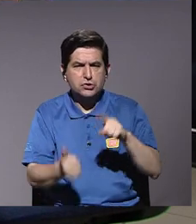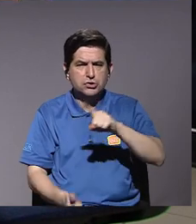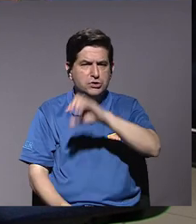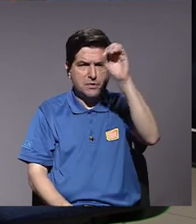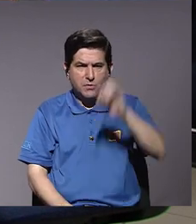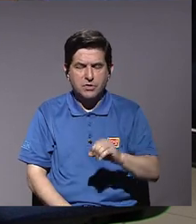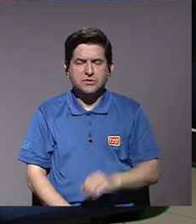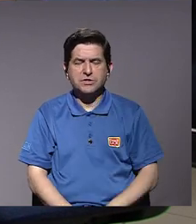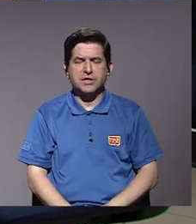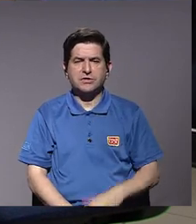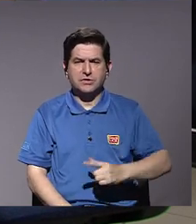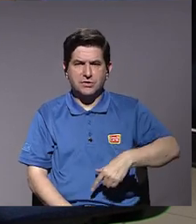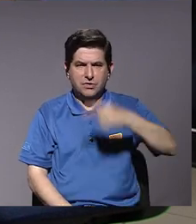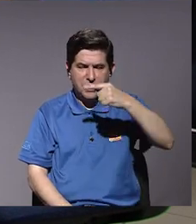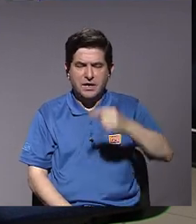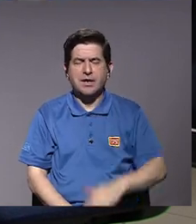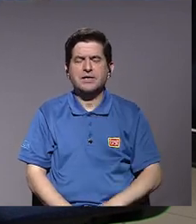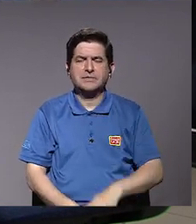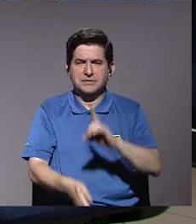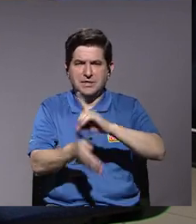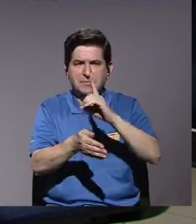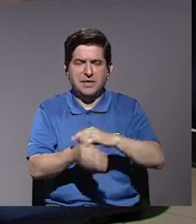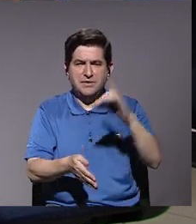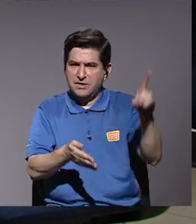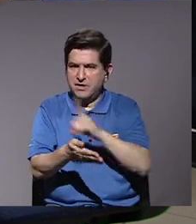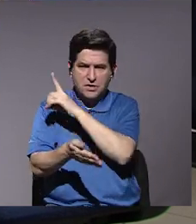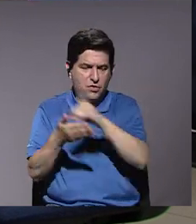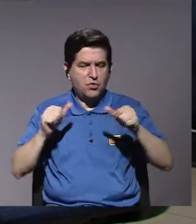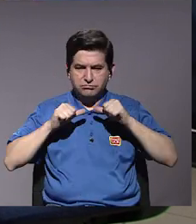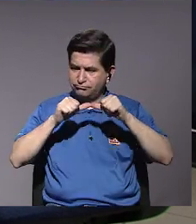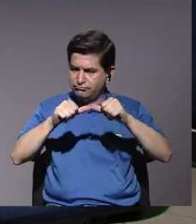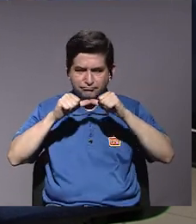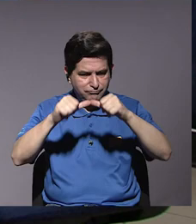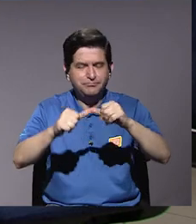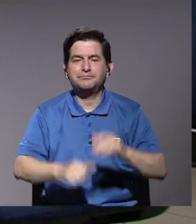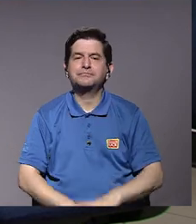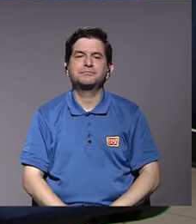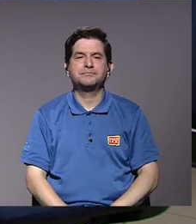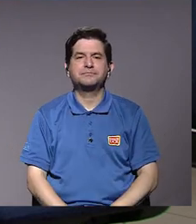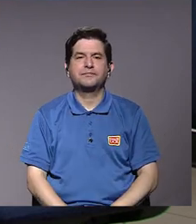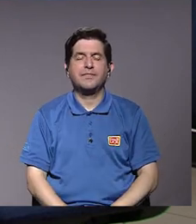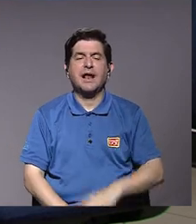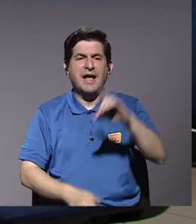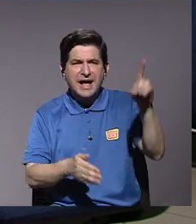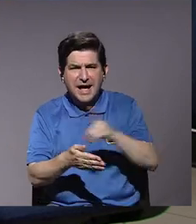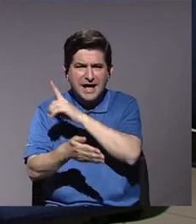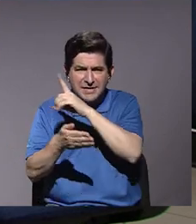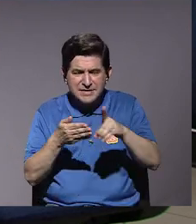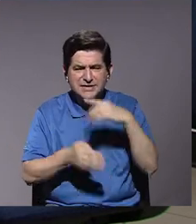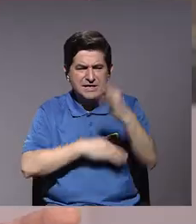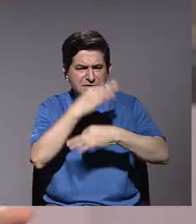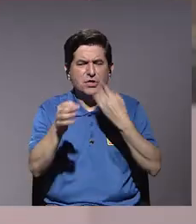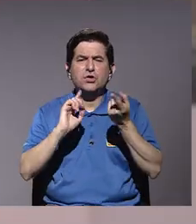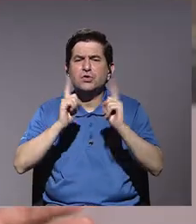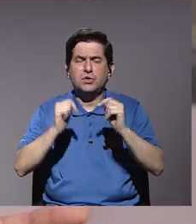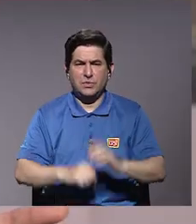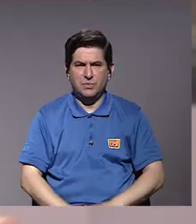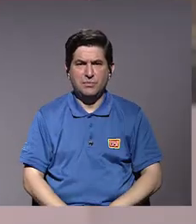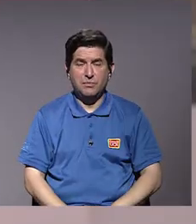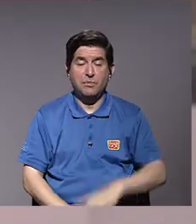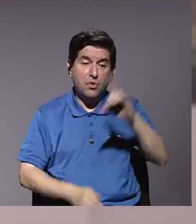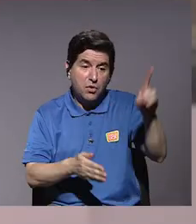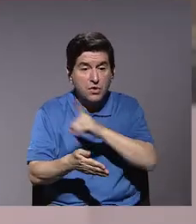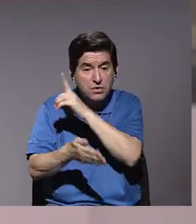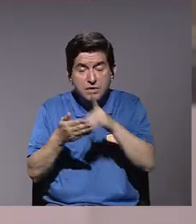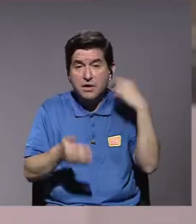fuimos apoyados 100% por la gerencia médica para que esa discriminación no se continuara dando, ¿verdad? Entonces, discriminación, porque ¿de qué